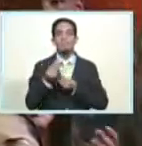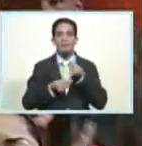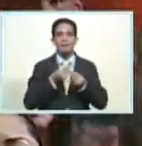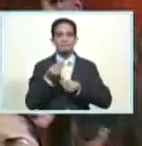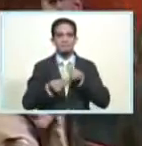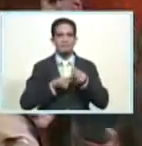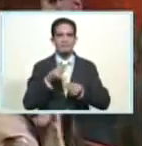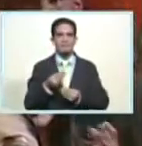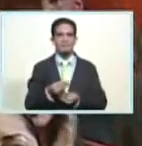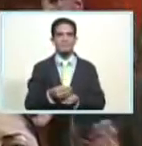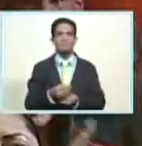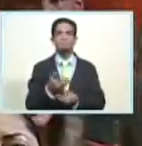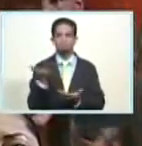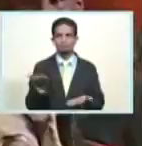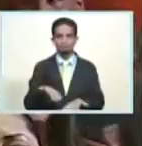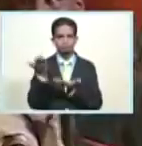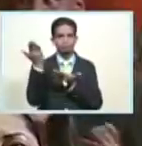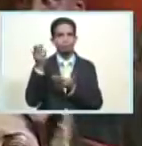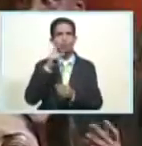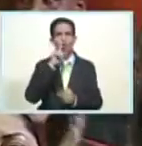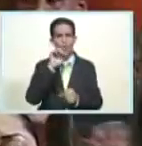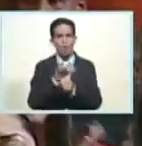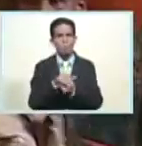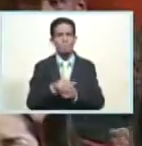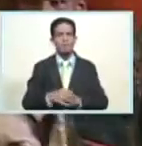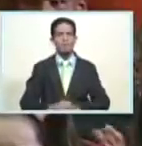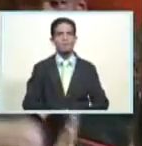Proceda, cúmplase.